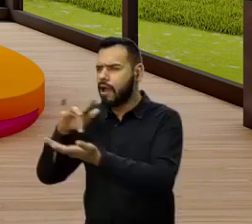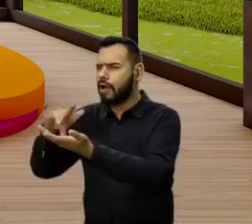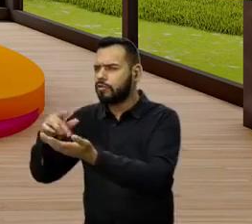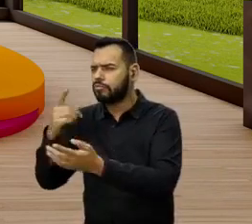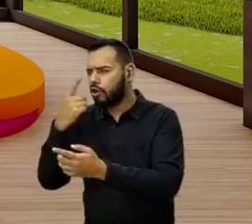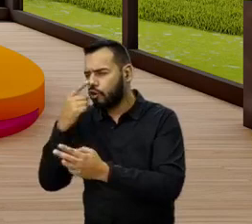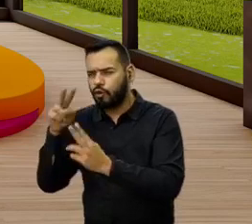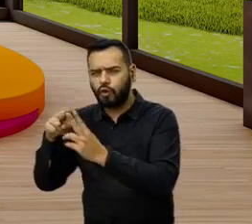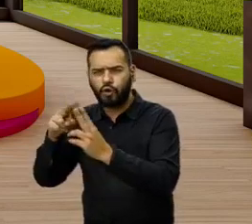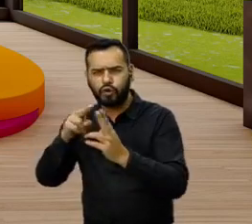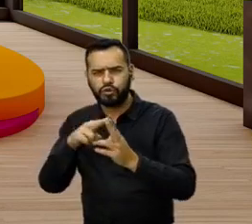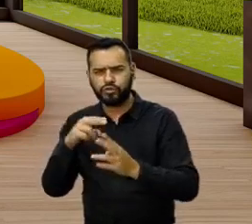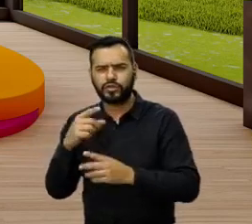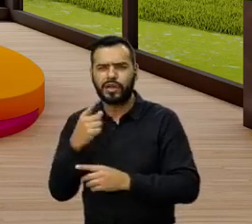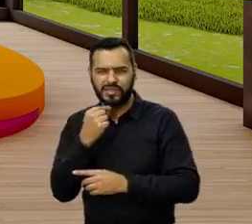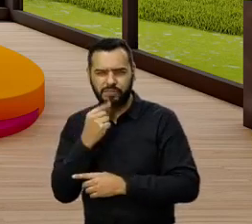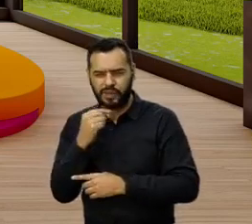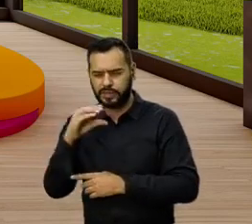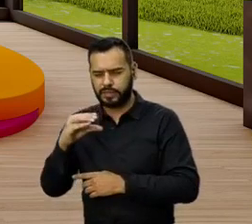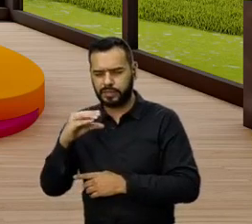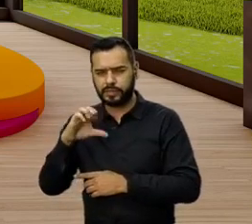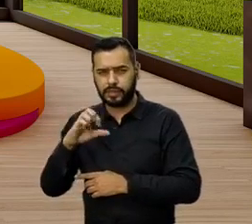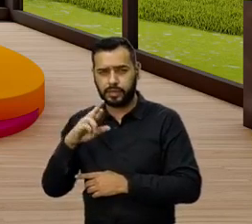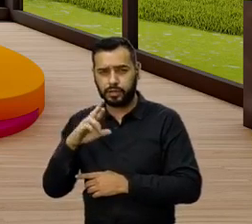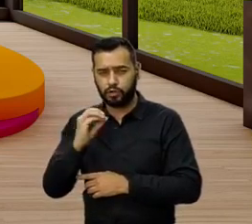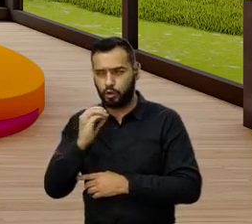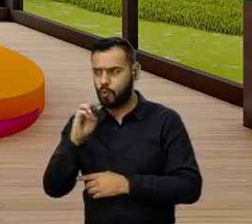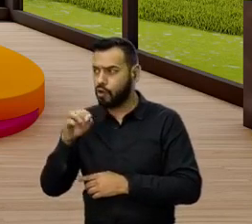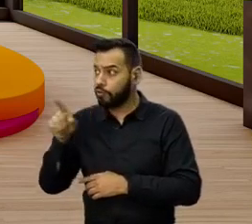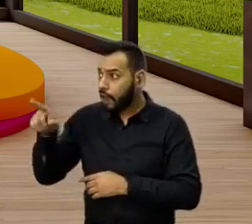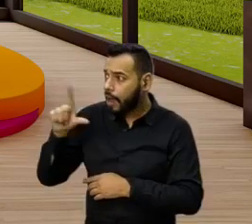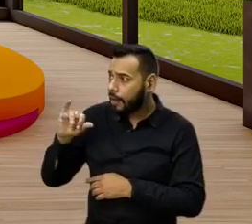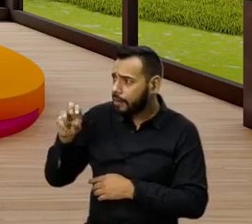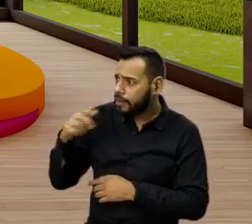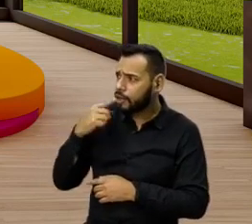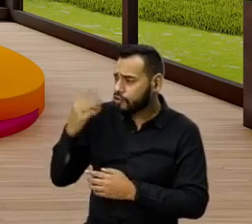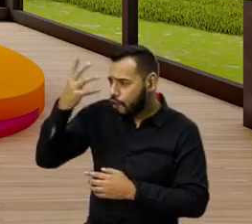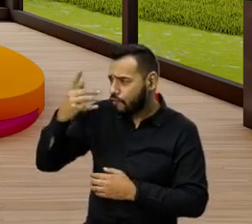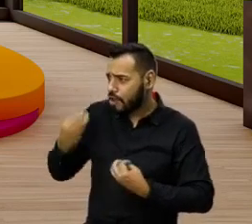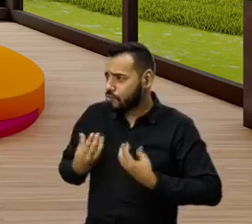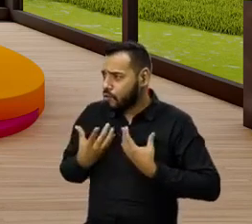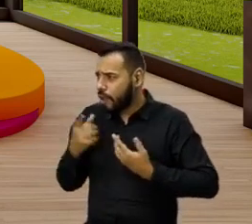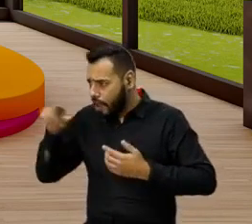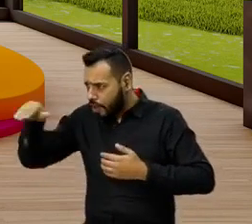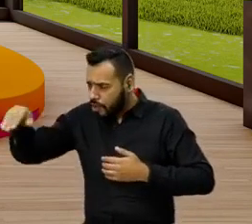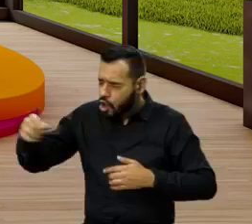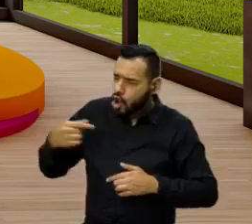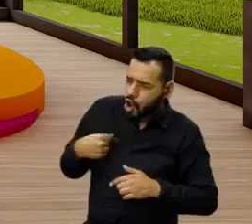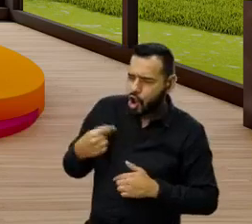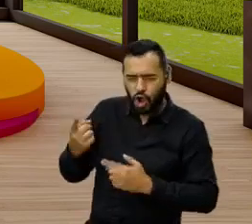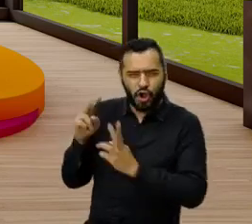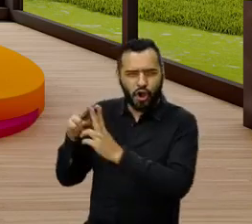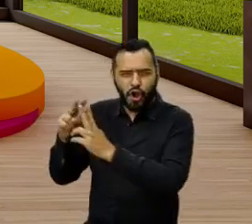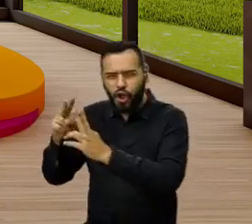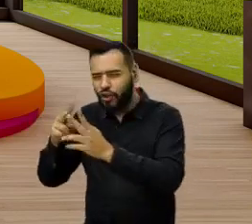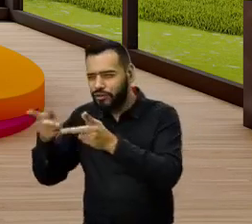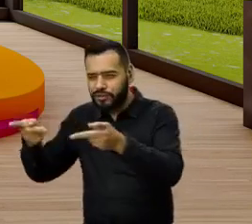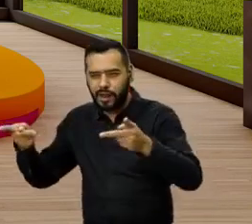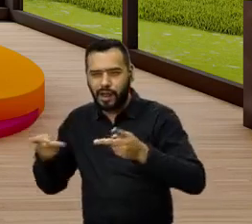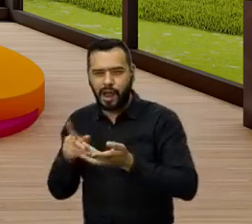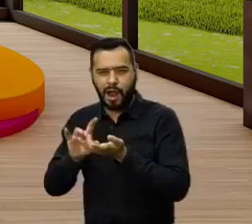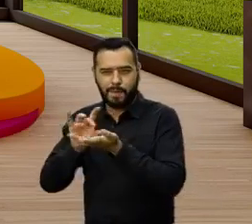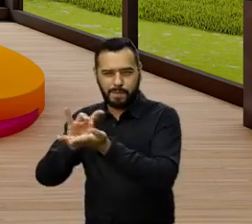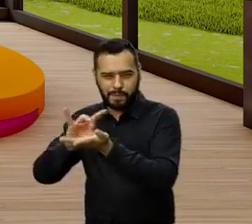conocerse del omonia así que ustedes tienen que ir ven al inah / le dicen line yo te vi por el facebook lite tengo aquí mejor dicho a conocer el